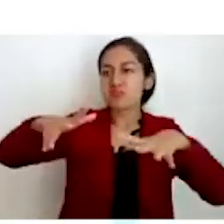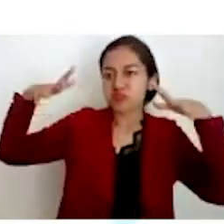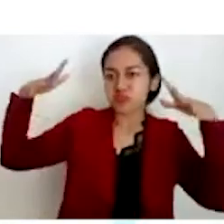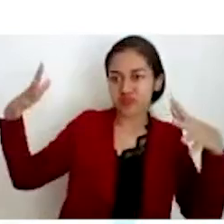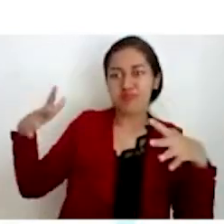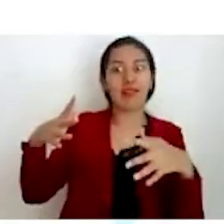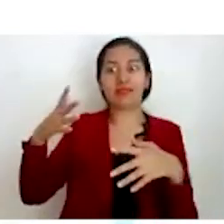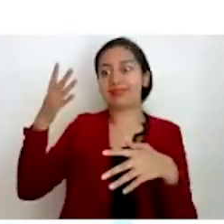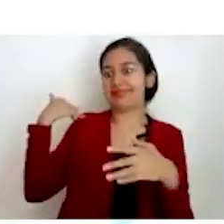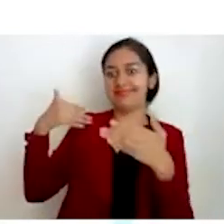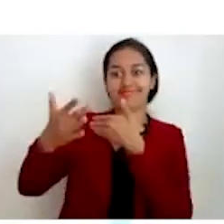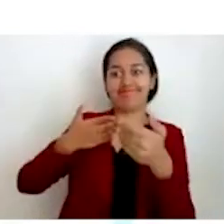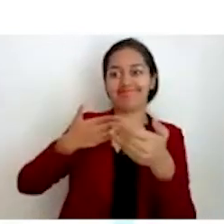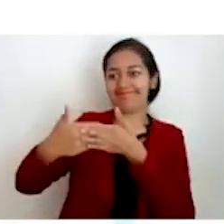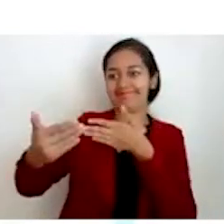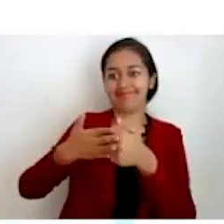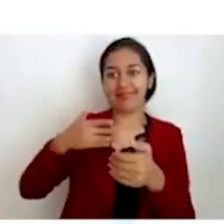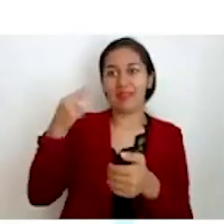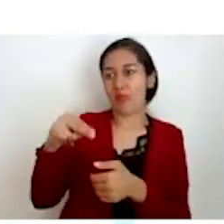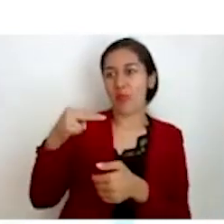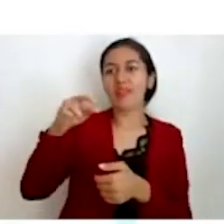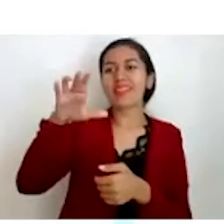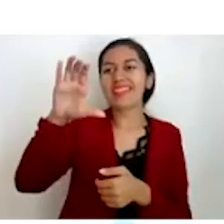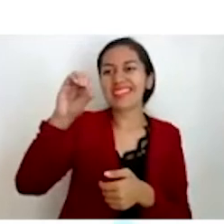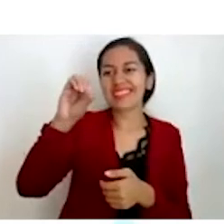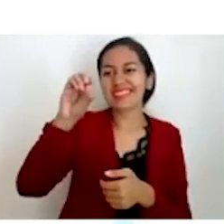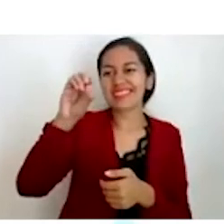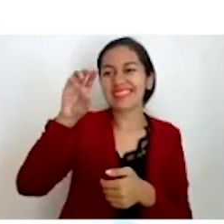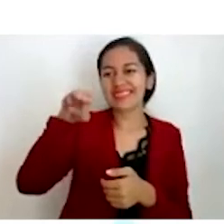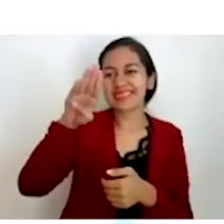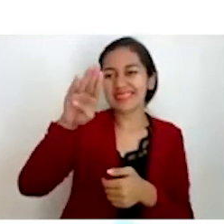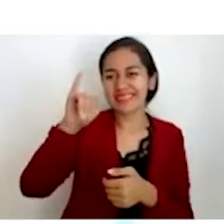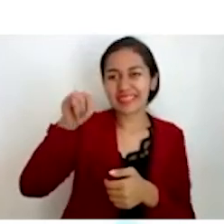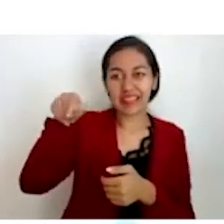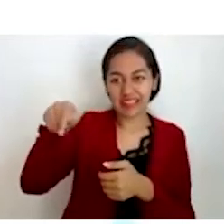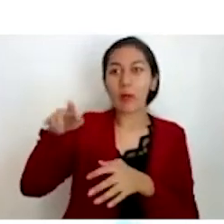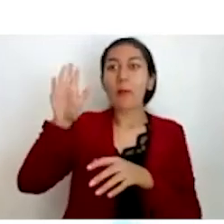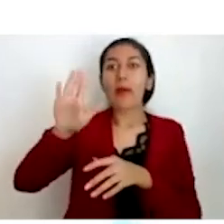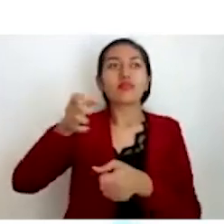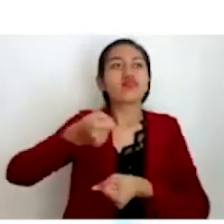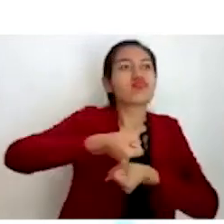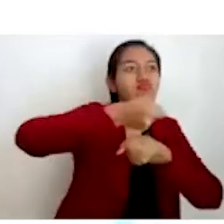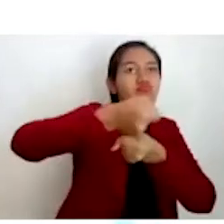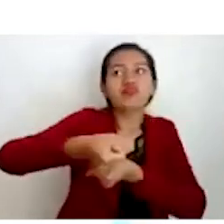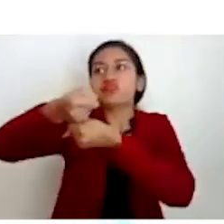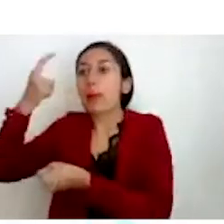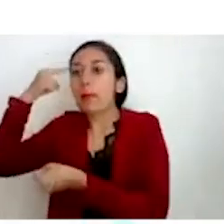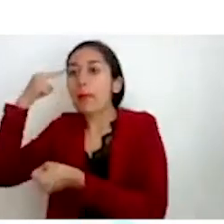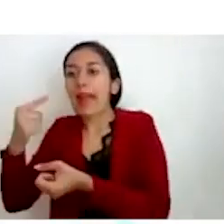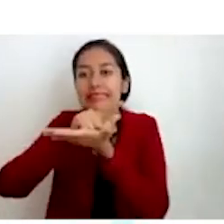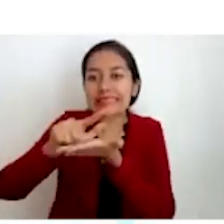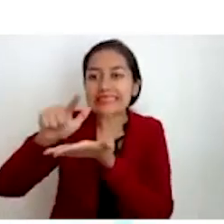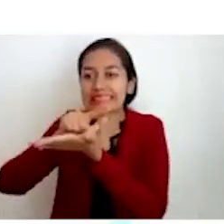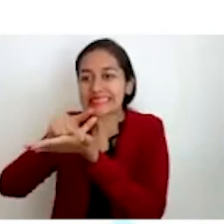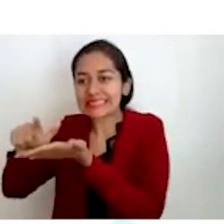época, las llamadas combi, Volkswagen, para llevar a cabo procesos de sanitización. Aunque también